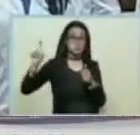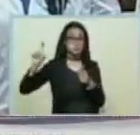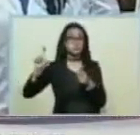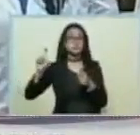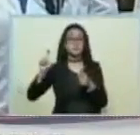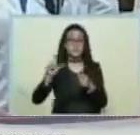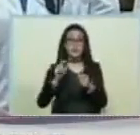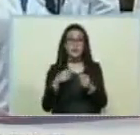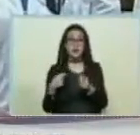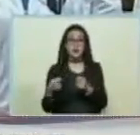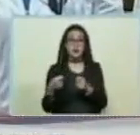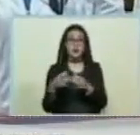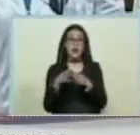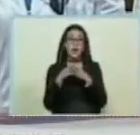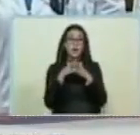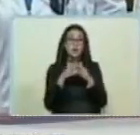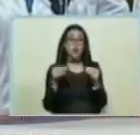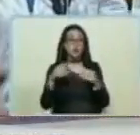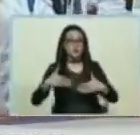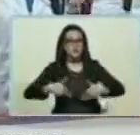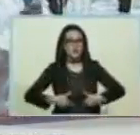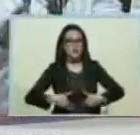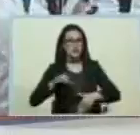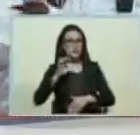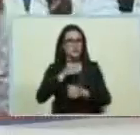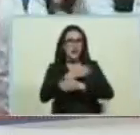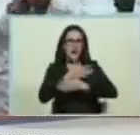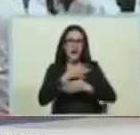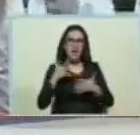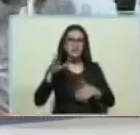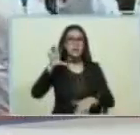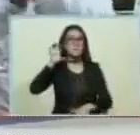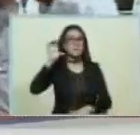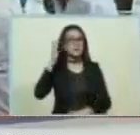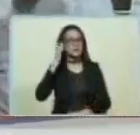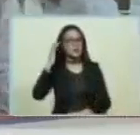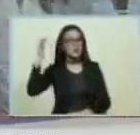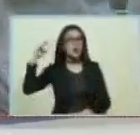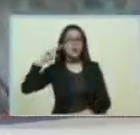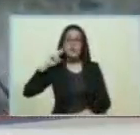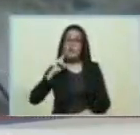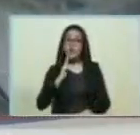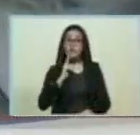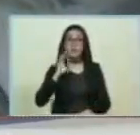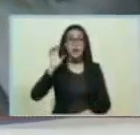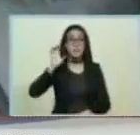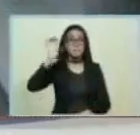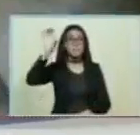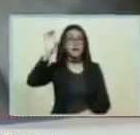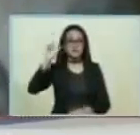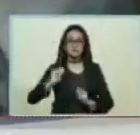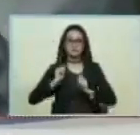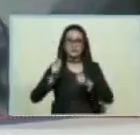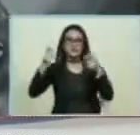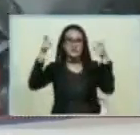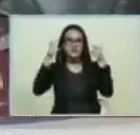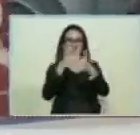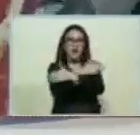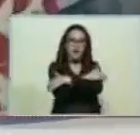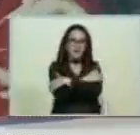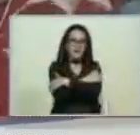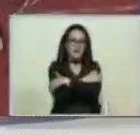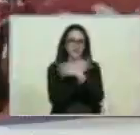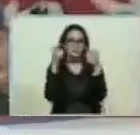para involucrarnos todos en este esfuerzo. Una patria grande, la patria que soñó Libo Bolívar y la patria que nos legó Hugo Chávez. Un abrazo,